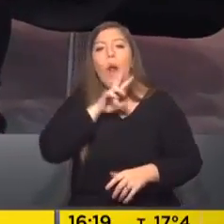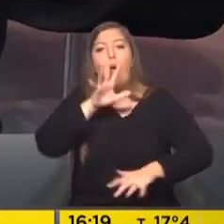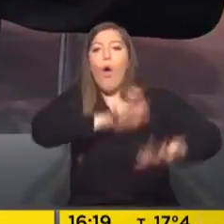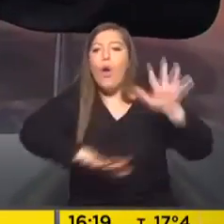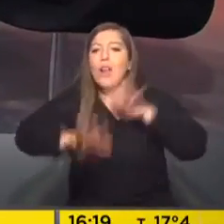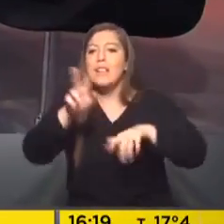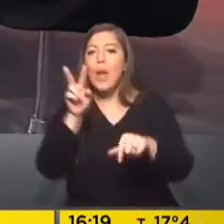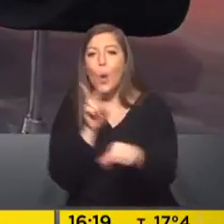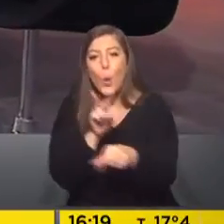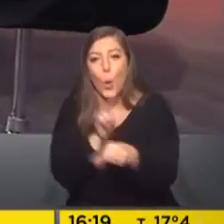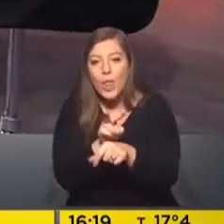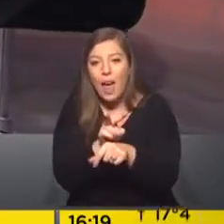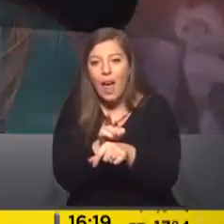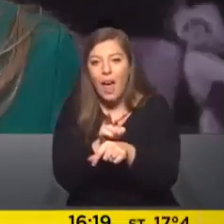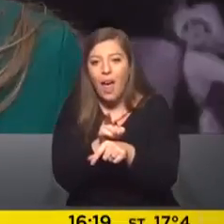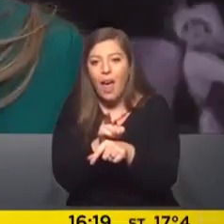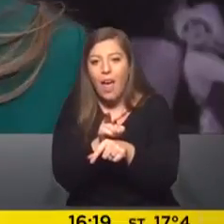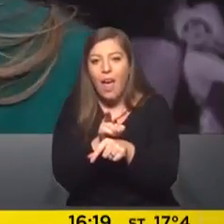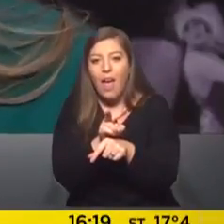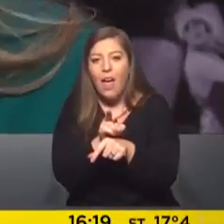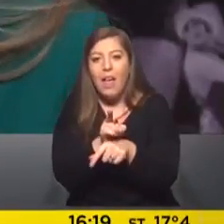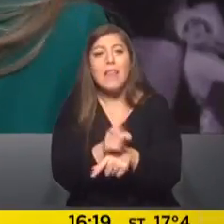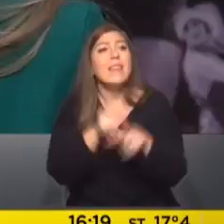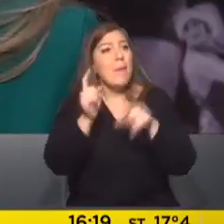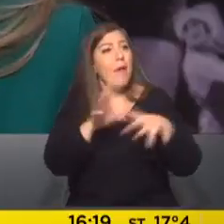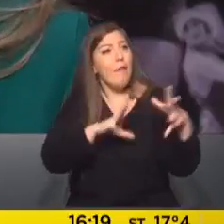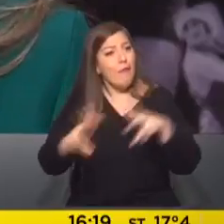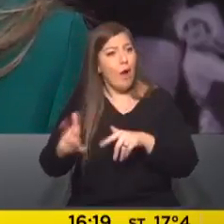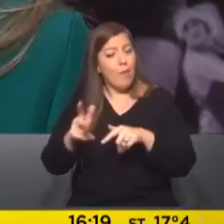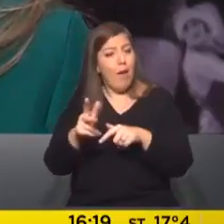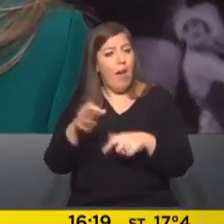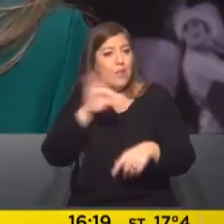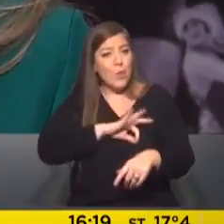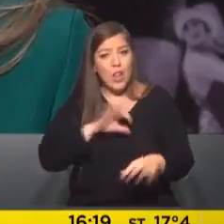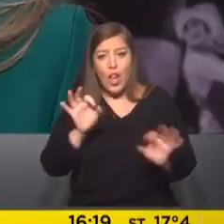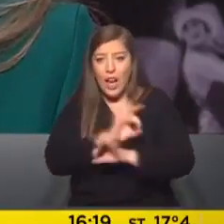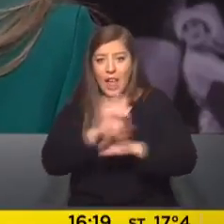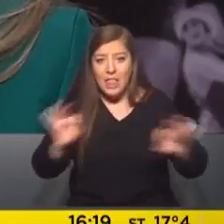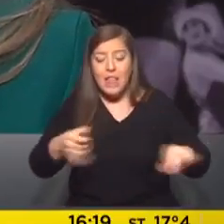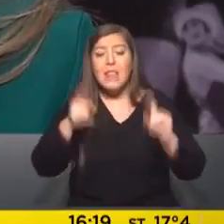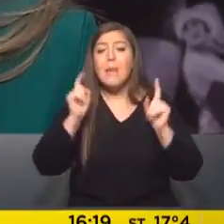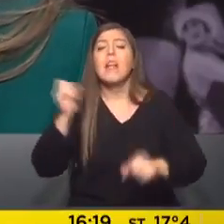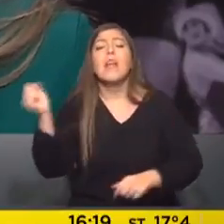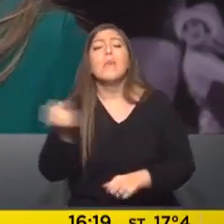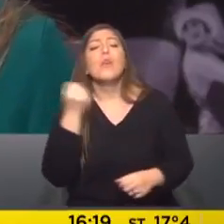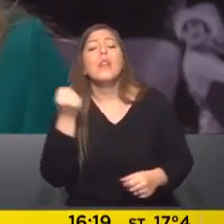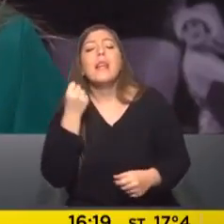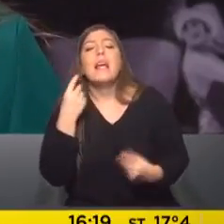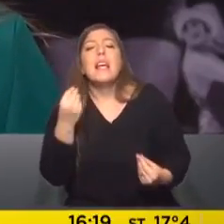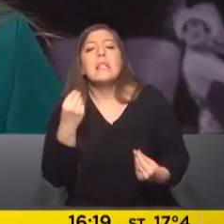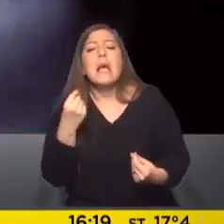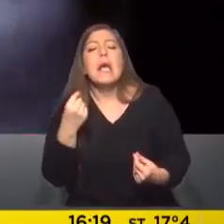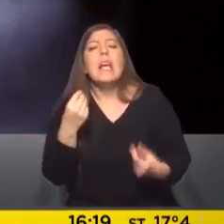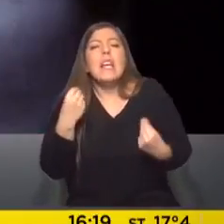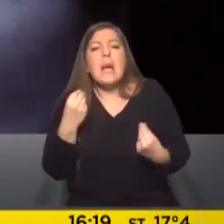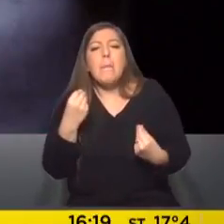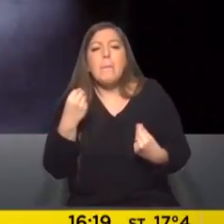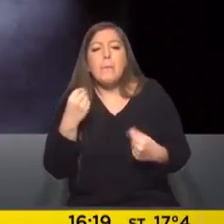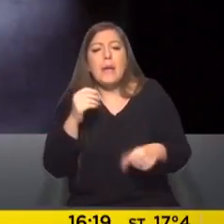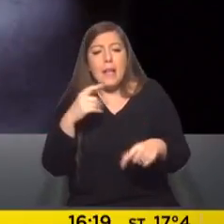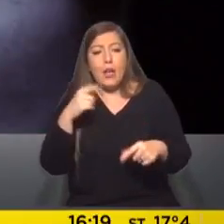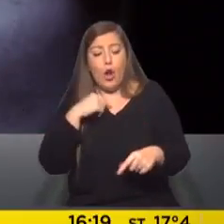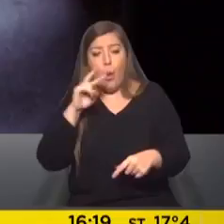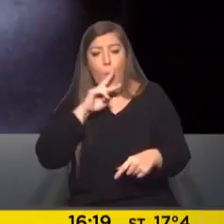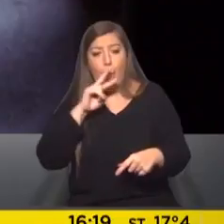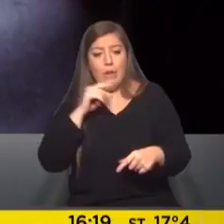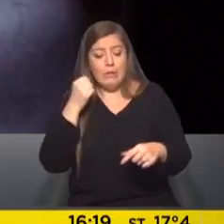cuidar, también de manera no remunerada. Y una parte que es muy importante, Martina, que es ver qué pasa con la profesionalización y la jerarquización de